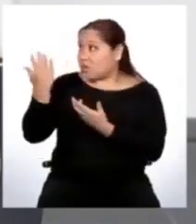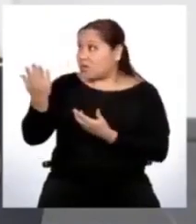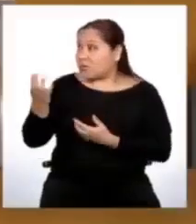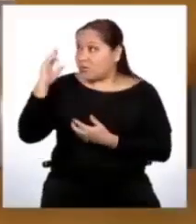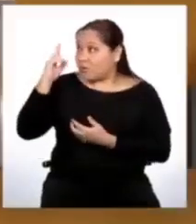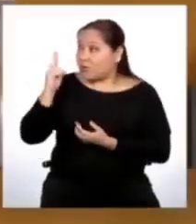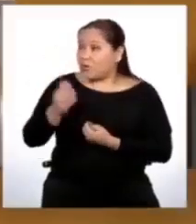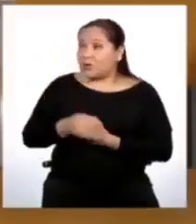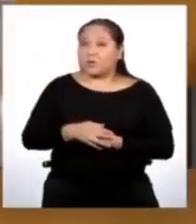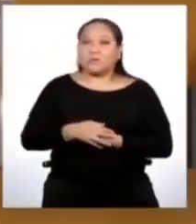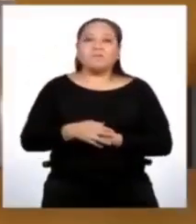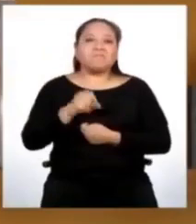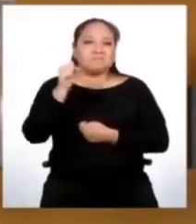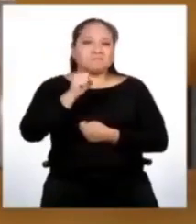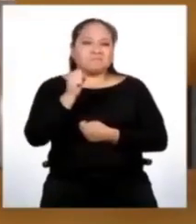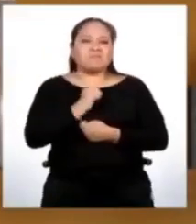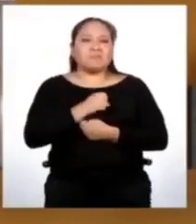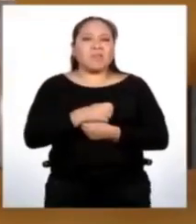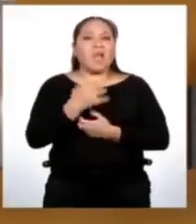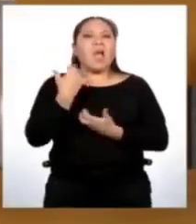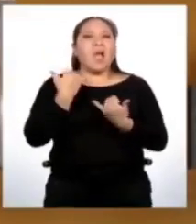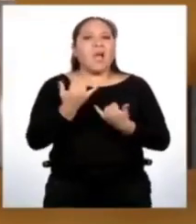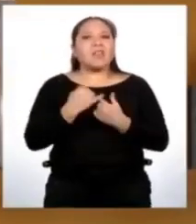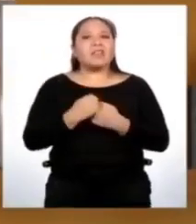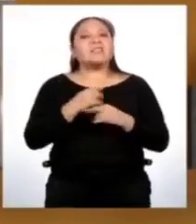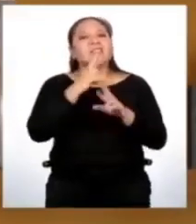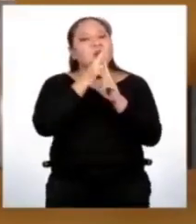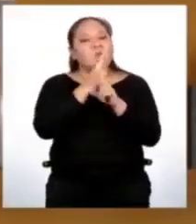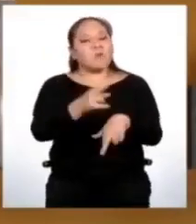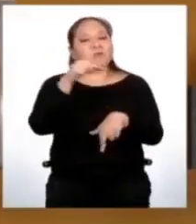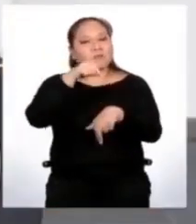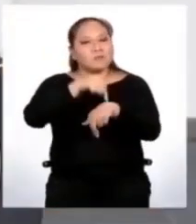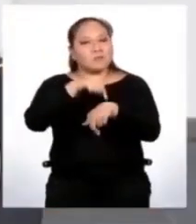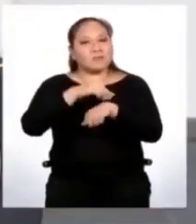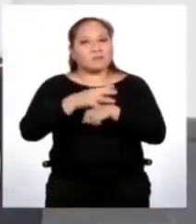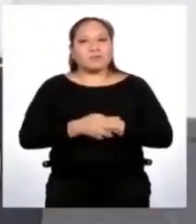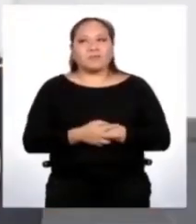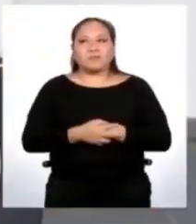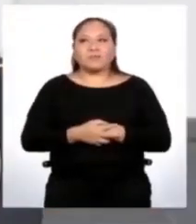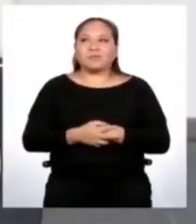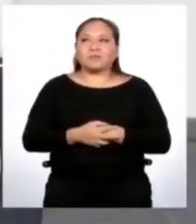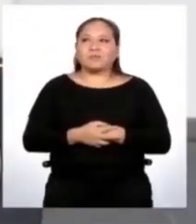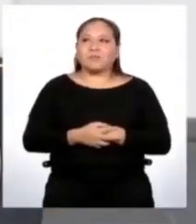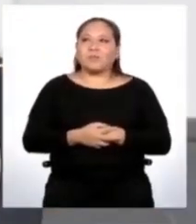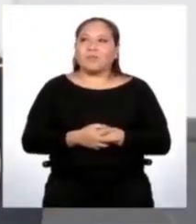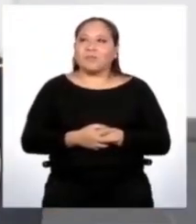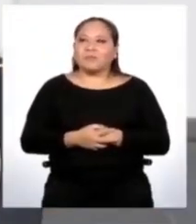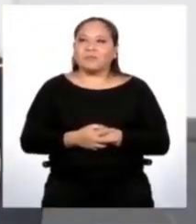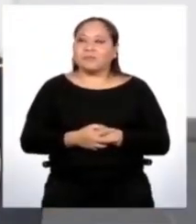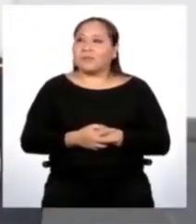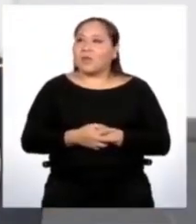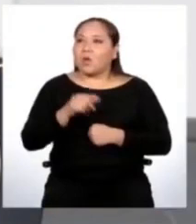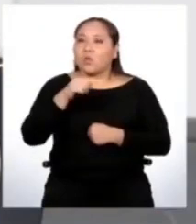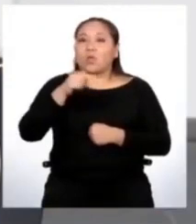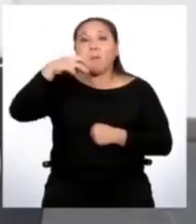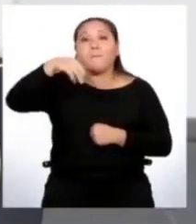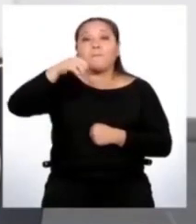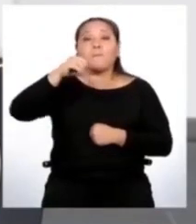profesor? Claro, es hora de resolver todas las dudas. Tenemos una duda desde